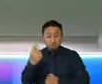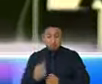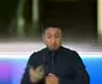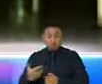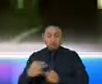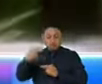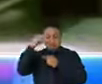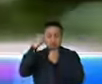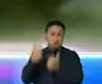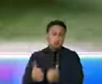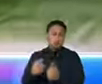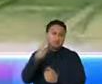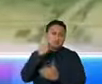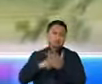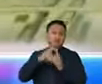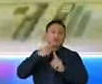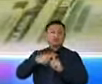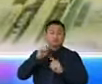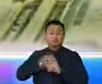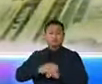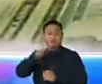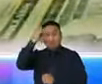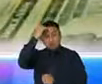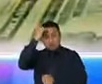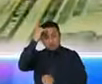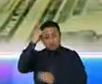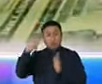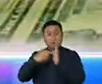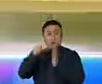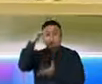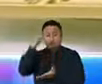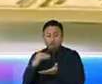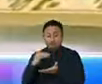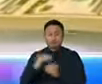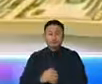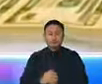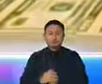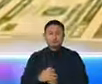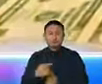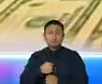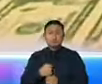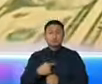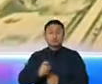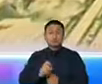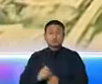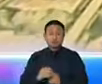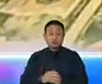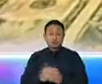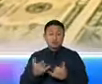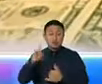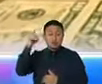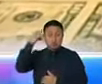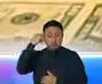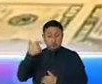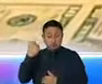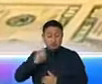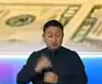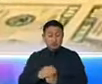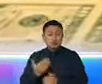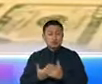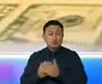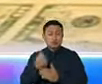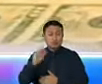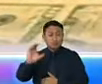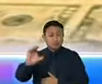positivos, como poder contratar deuda al menor interés y a largo plazo, lo que no necesariamente significa que el régimen esté buscando nuevos